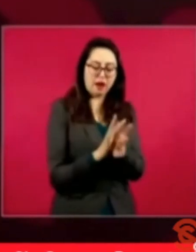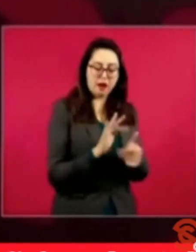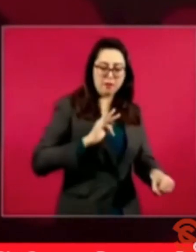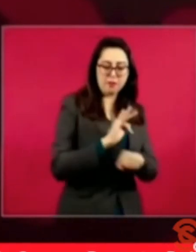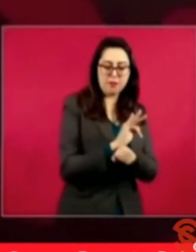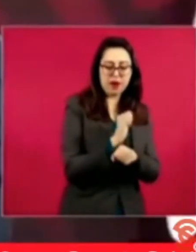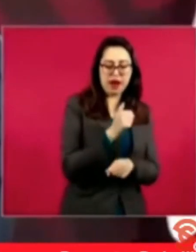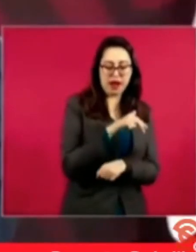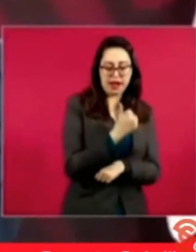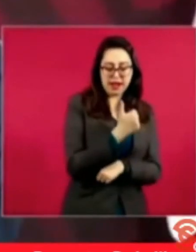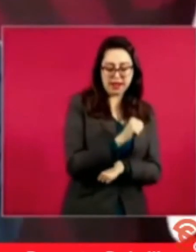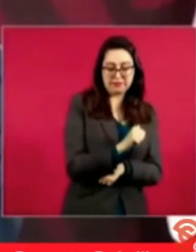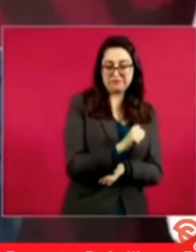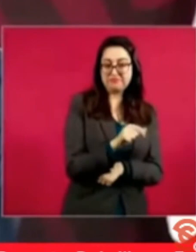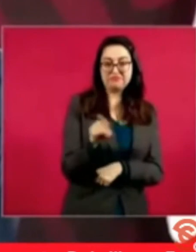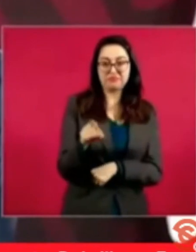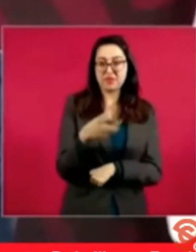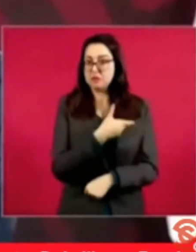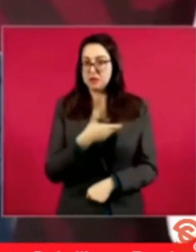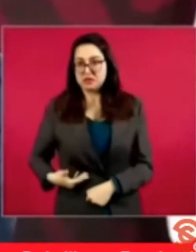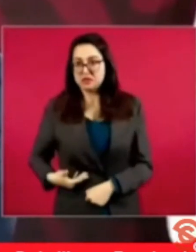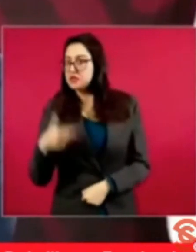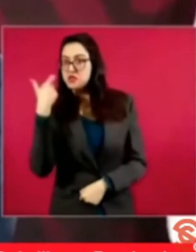y que quedara Mitt.